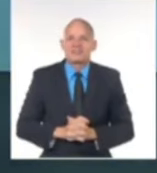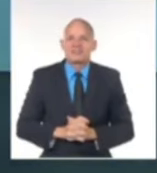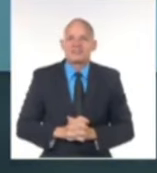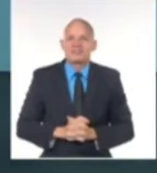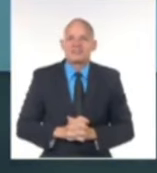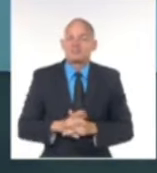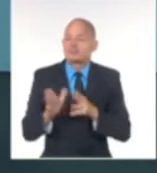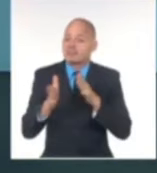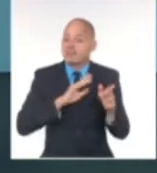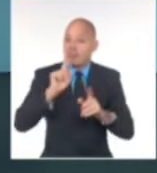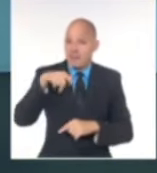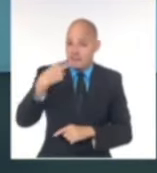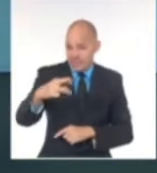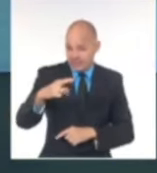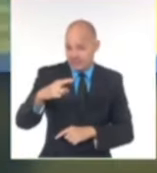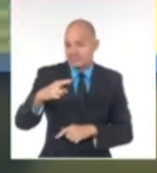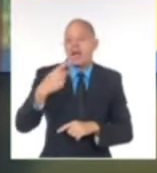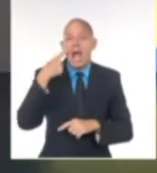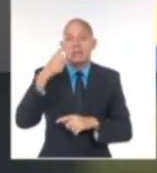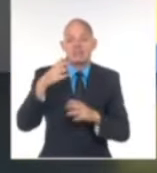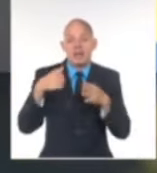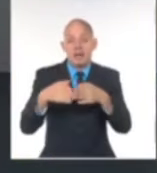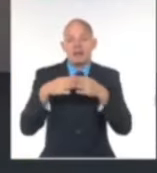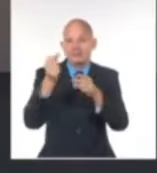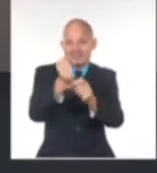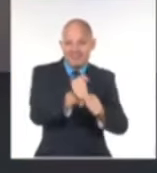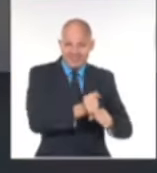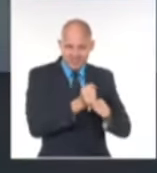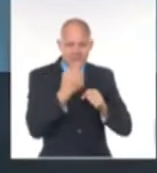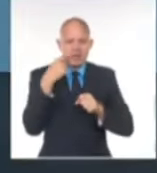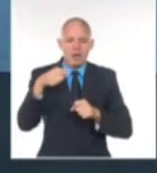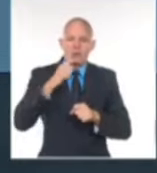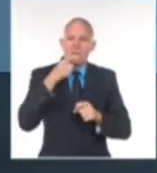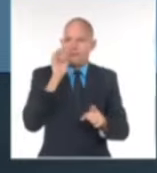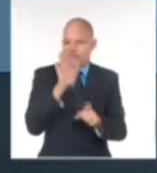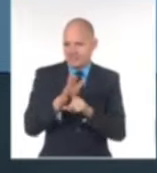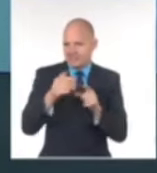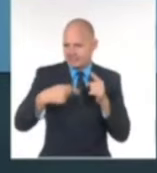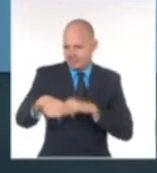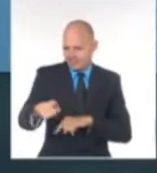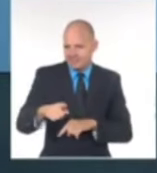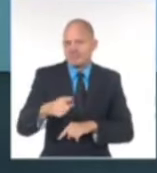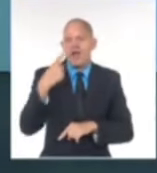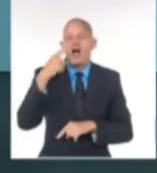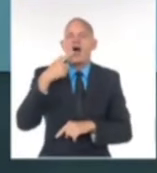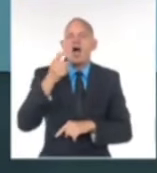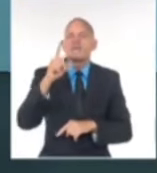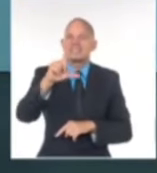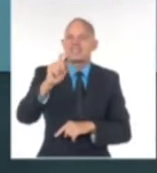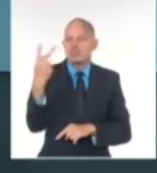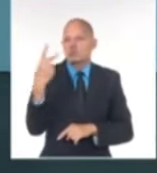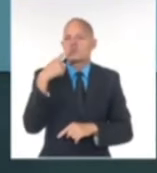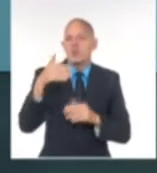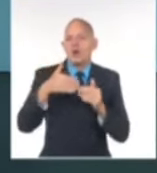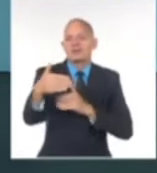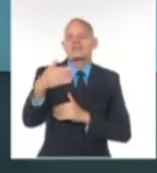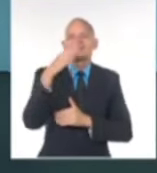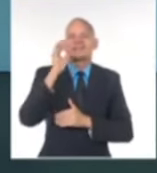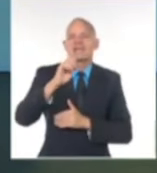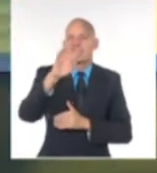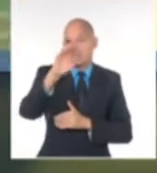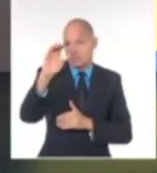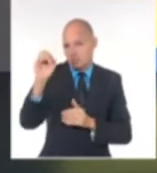Este martes, el canotaje cubano comienza su accionar en los Juegos Olímpicos con el C2 a 500 metros de Yarisleidy Cirilo